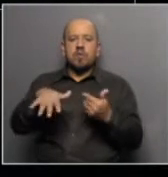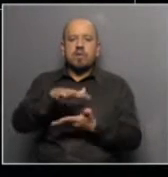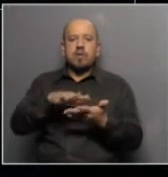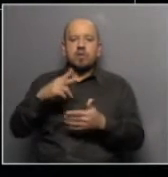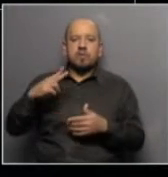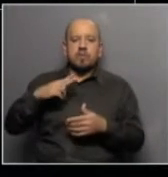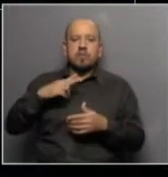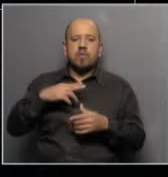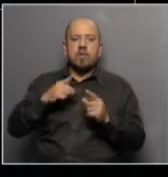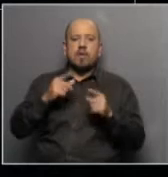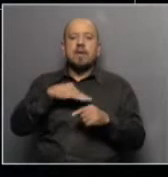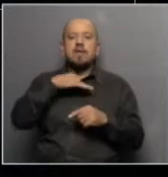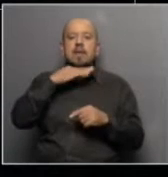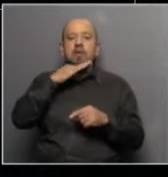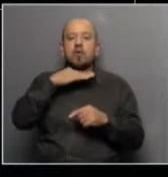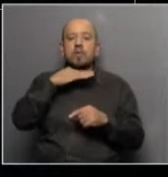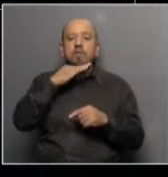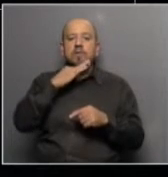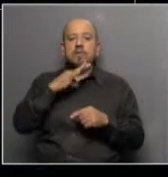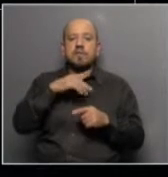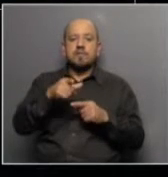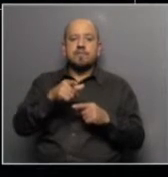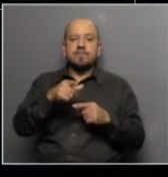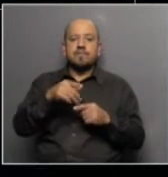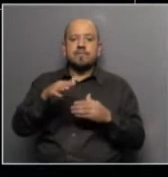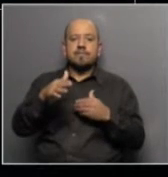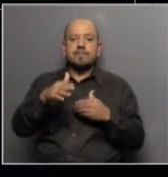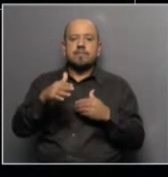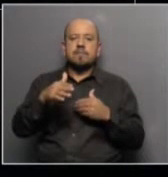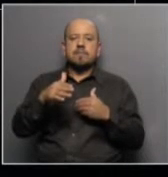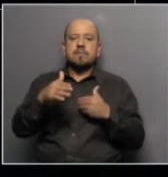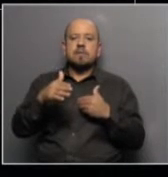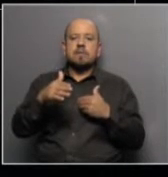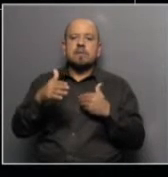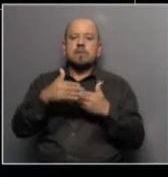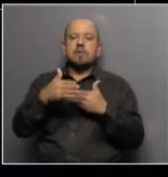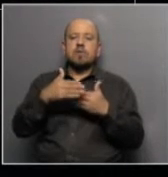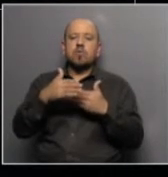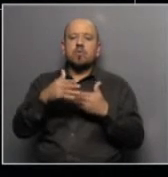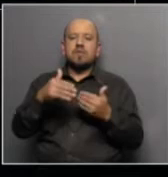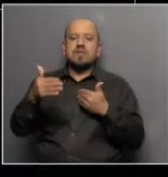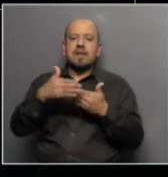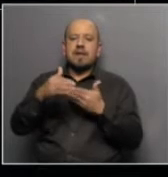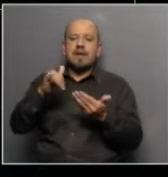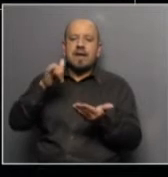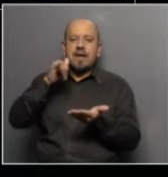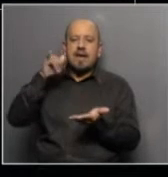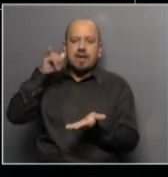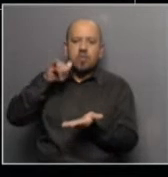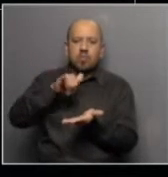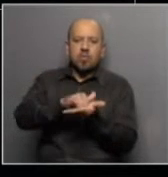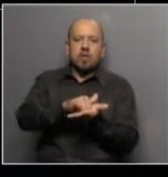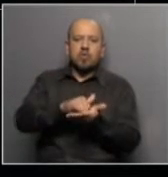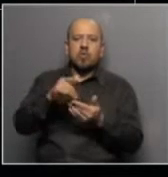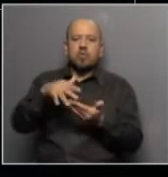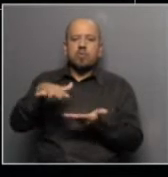privados. Después también en Canelones, sobre todo en la zona que es lindera con el este montevideano, donde ya ahí encontramos